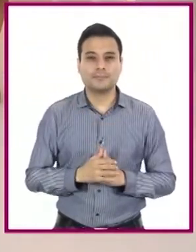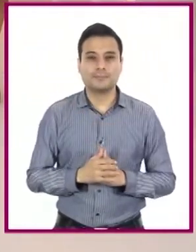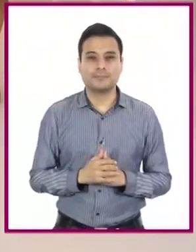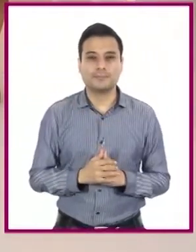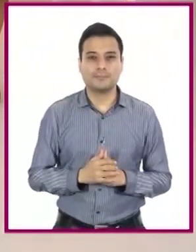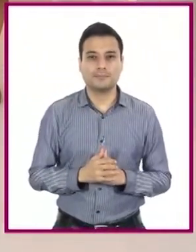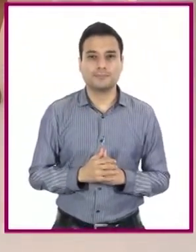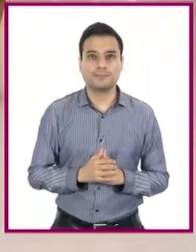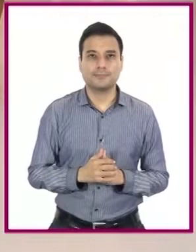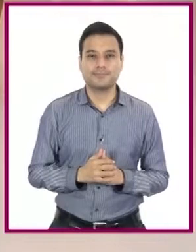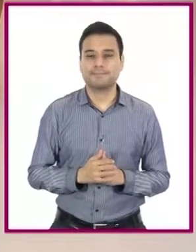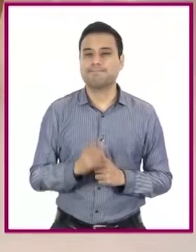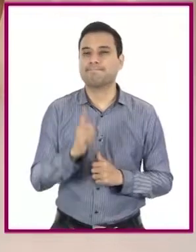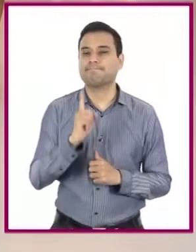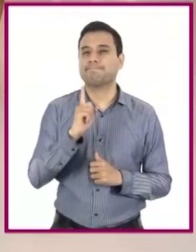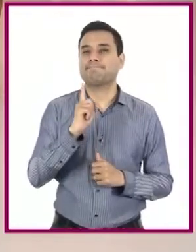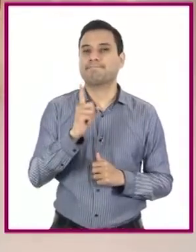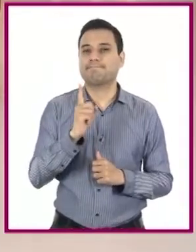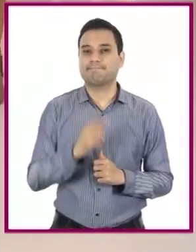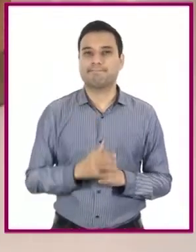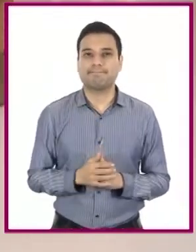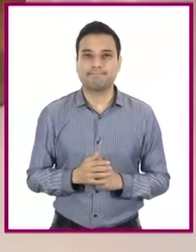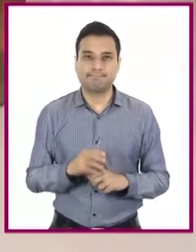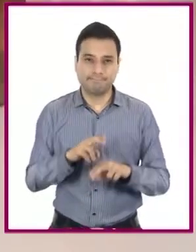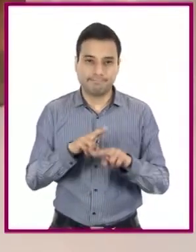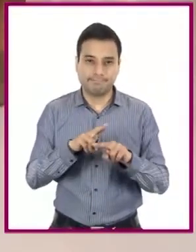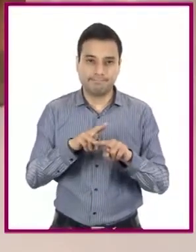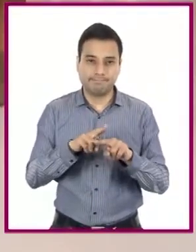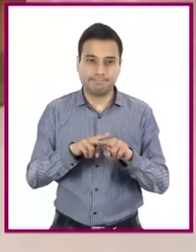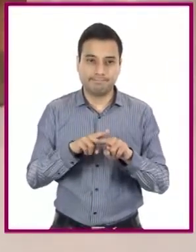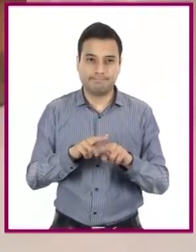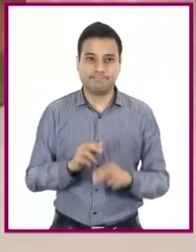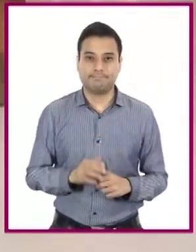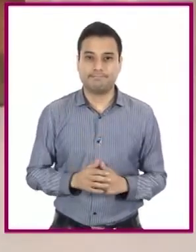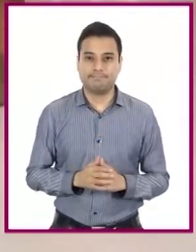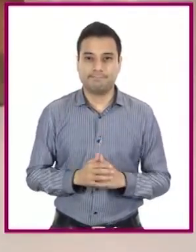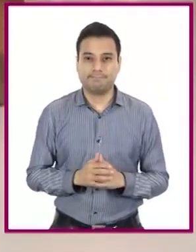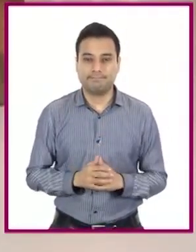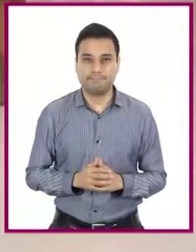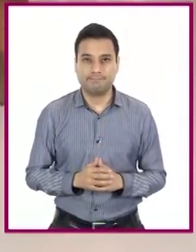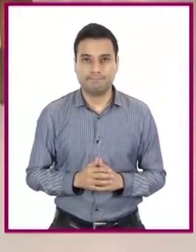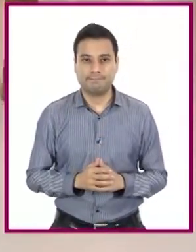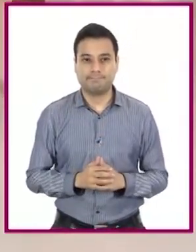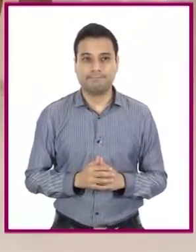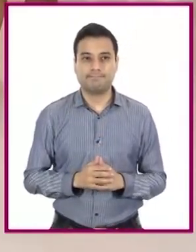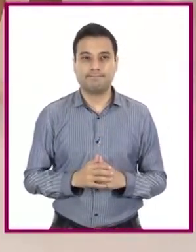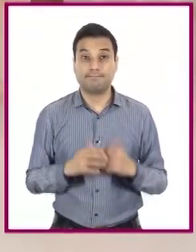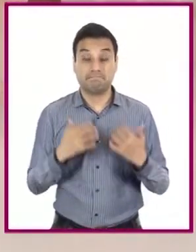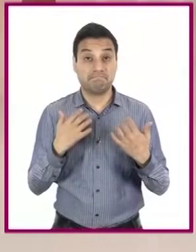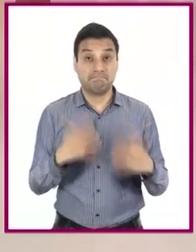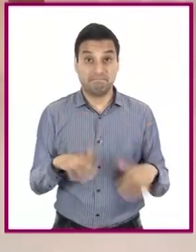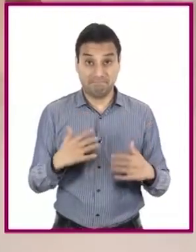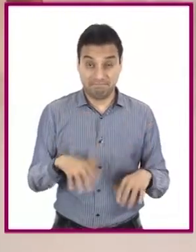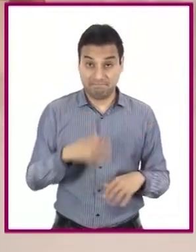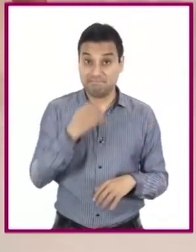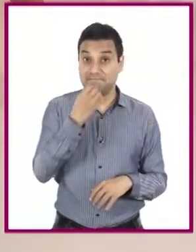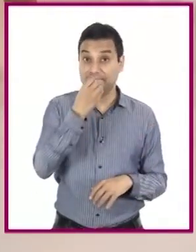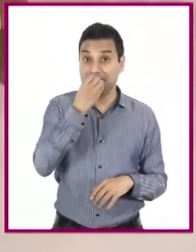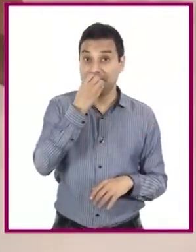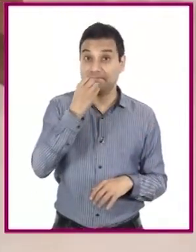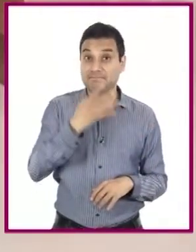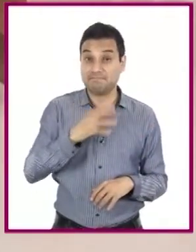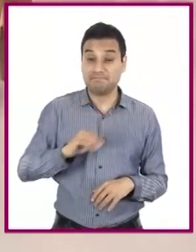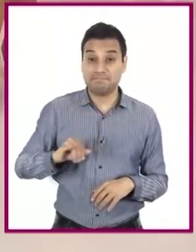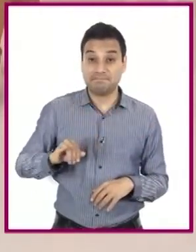Pues... ¡Ah, ya sé! ¿La banca? ¿Qué tal, eh? ¡Qué interesante!